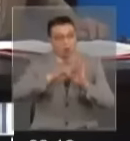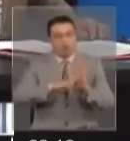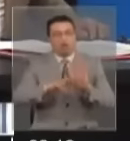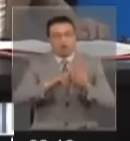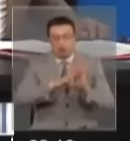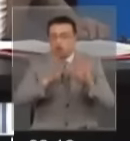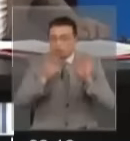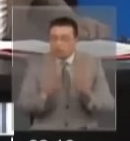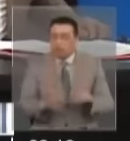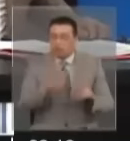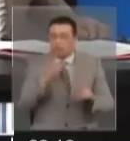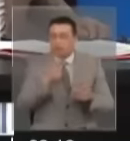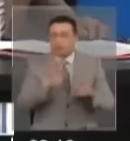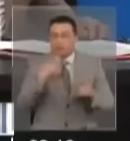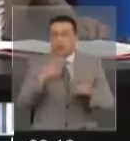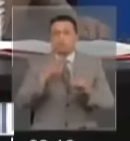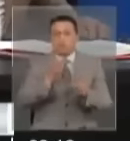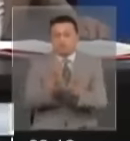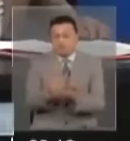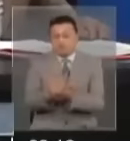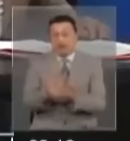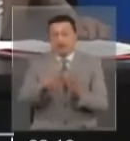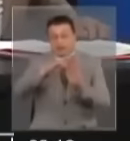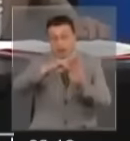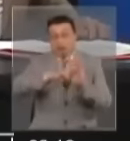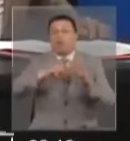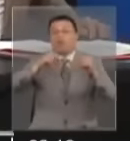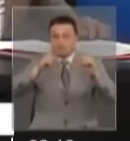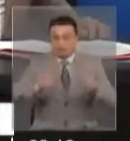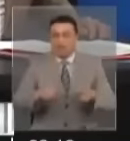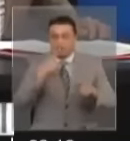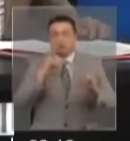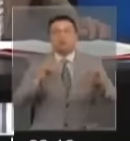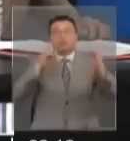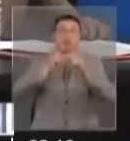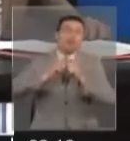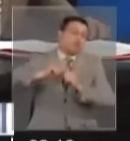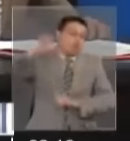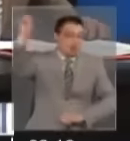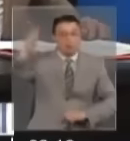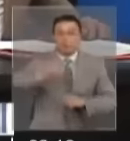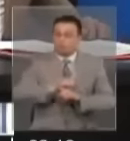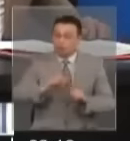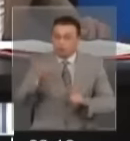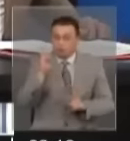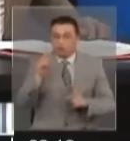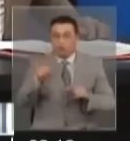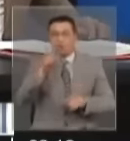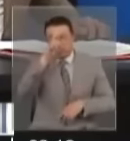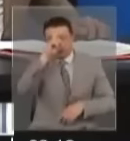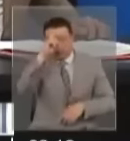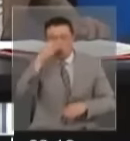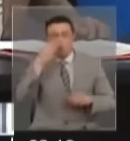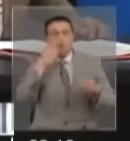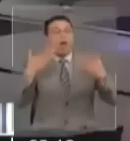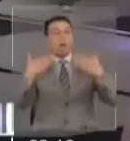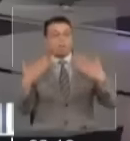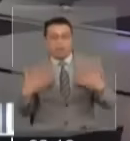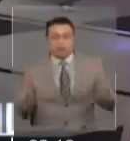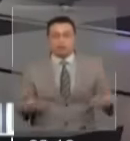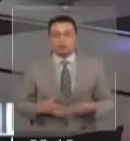es que el plan regulador tiene que ser parte integral de un concepto de urbanización. Ahí está la salud, ahí está el ambiente. Tiene que ver con el